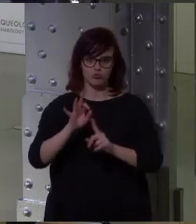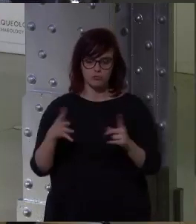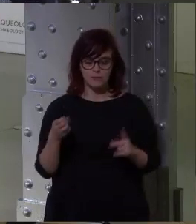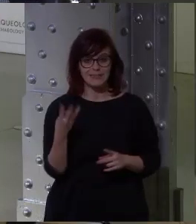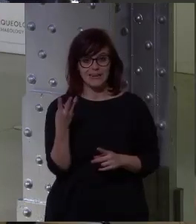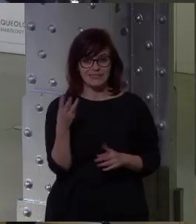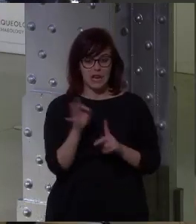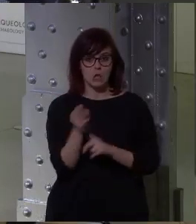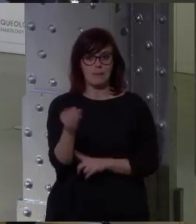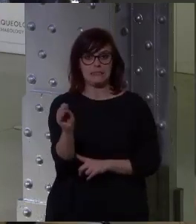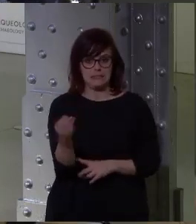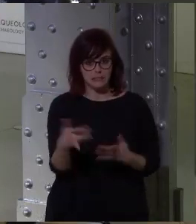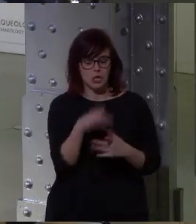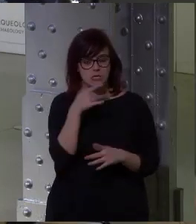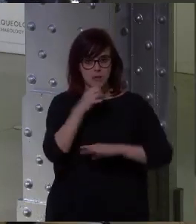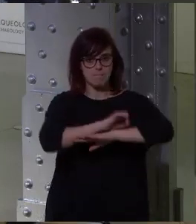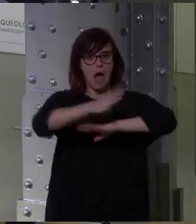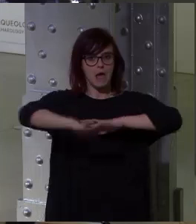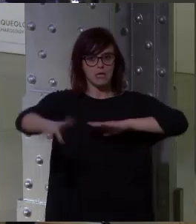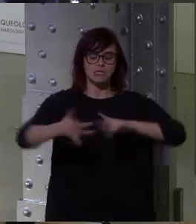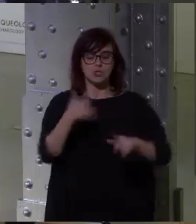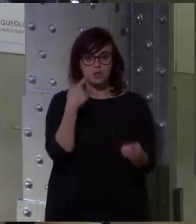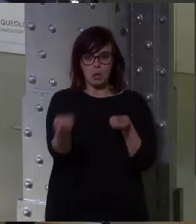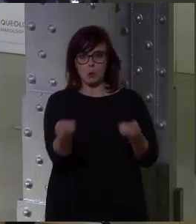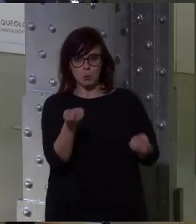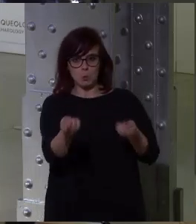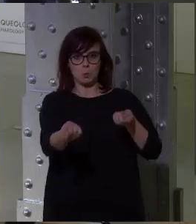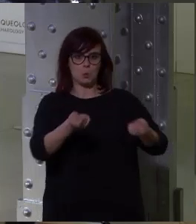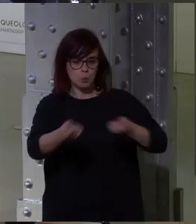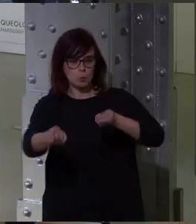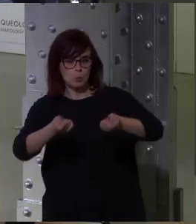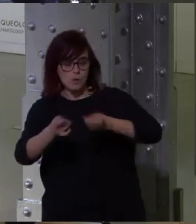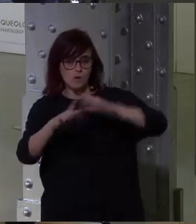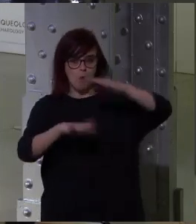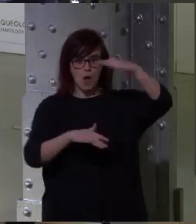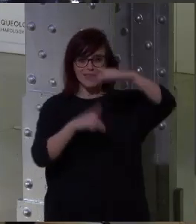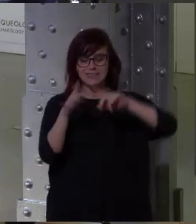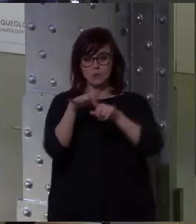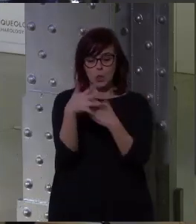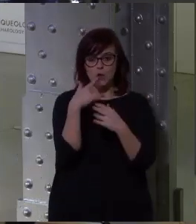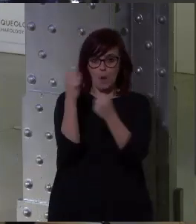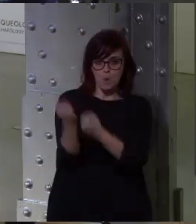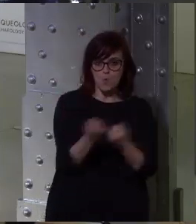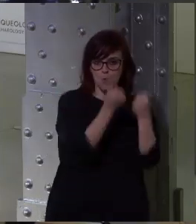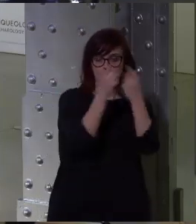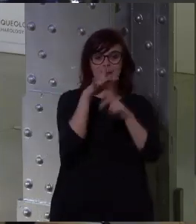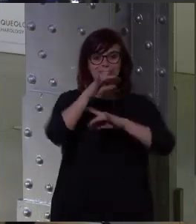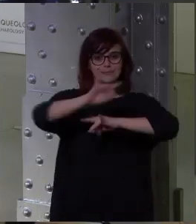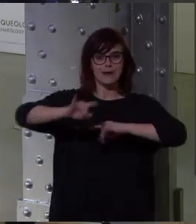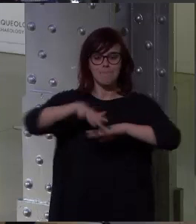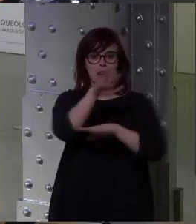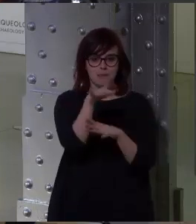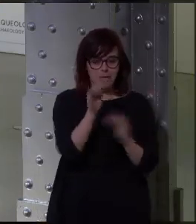¿Qué pasa? Que el mar es un amortiguador, está frenando, nos está amparando, y por eso lo notamos menos en